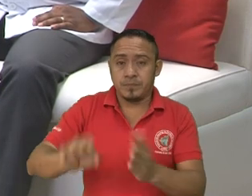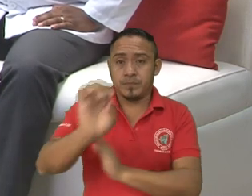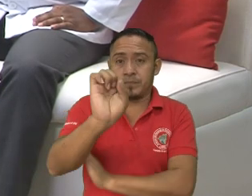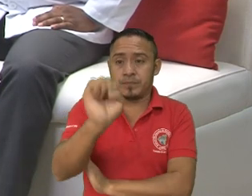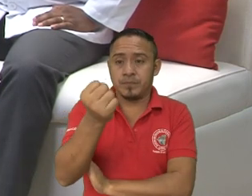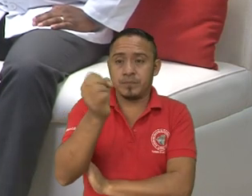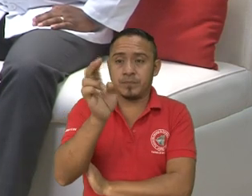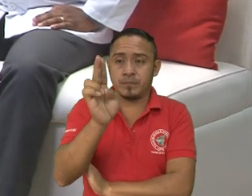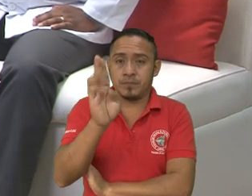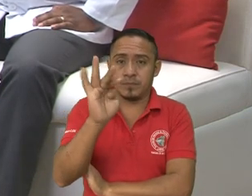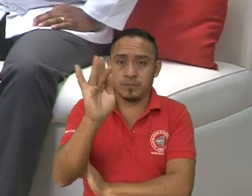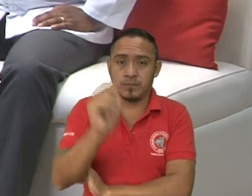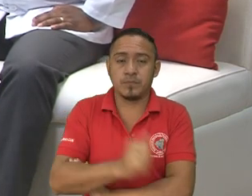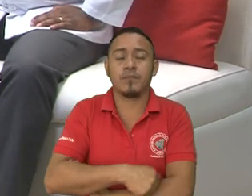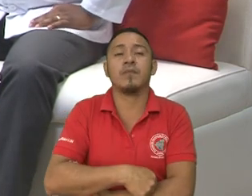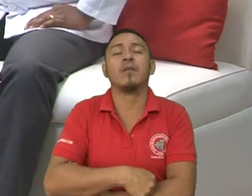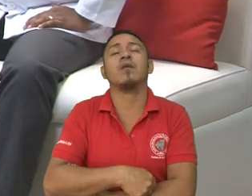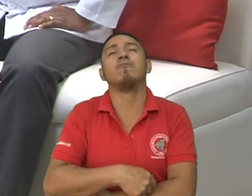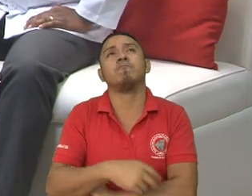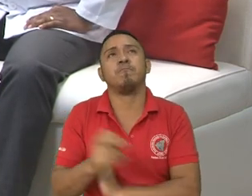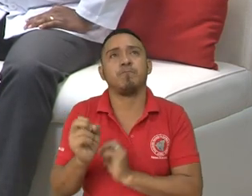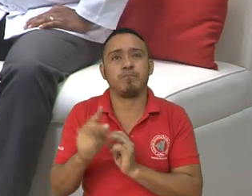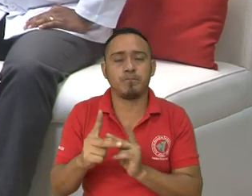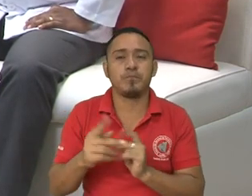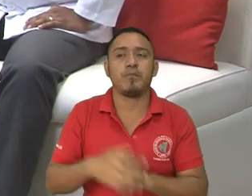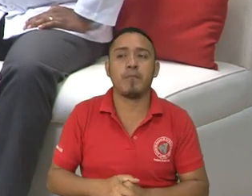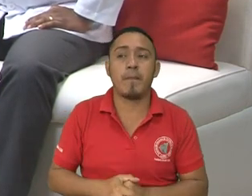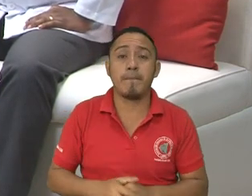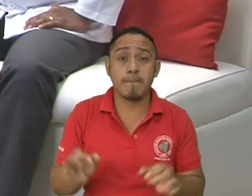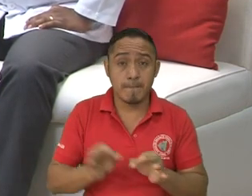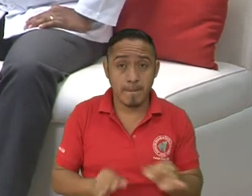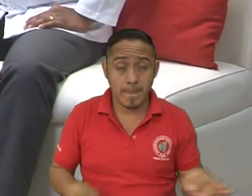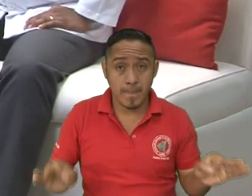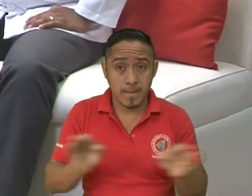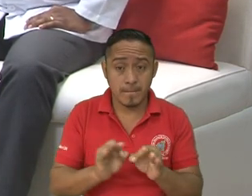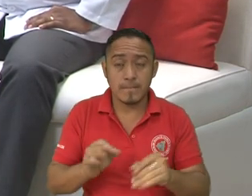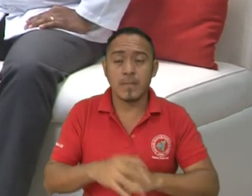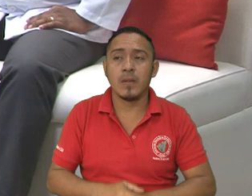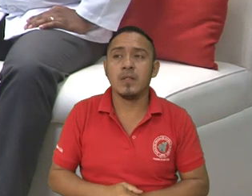sí. Lo ideal es la historia clínica. En el